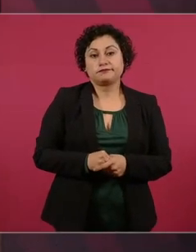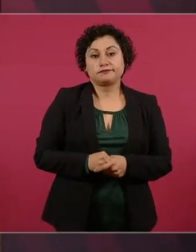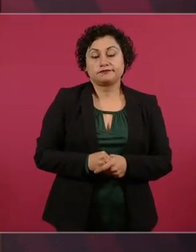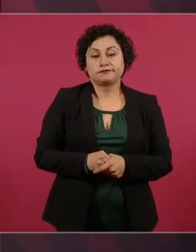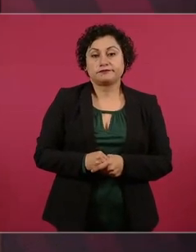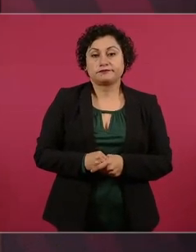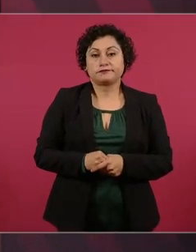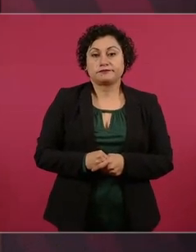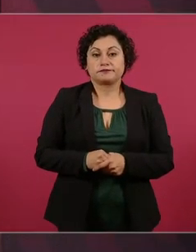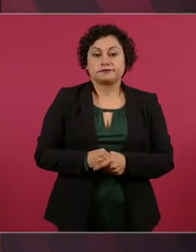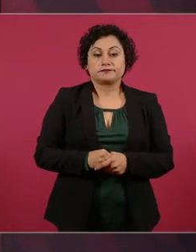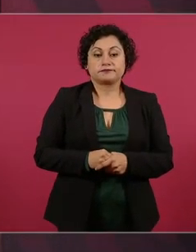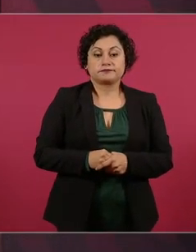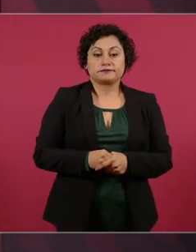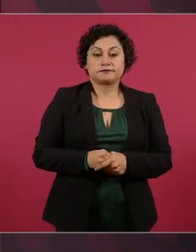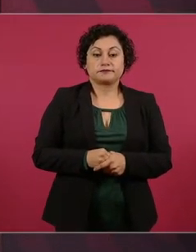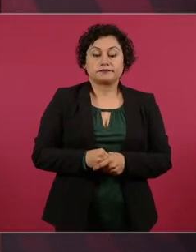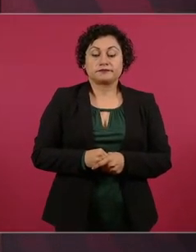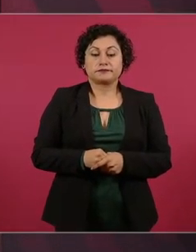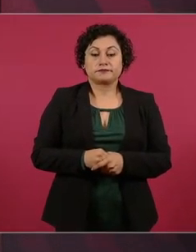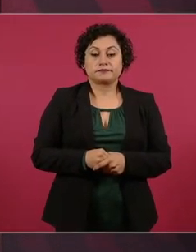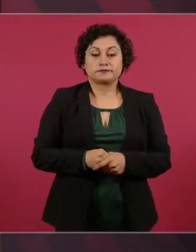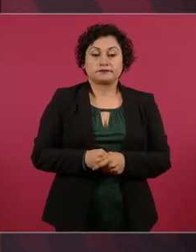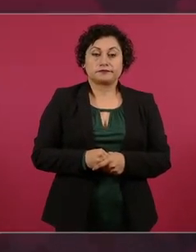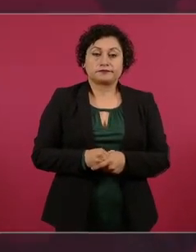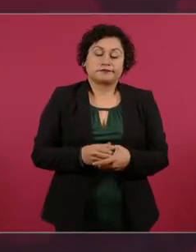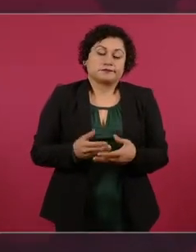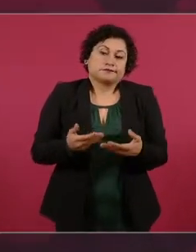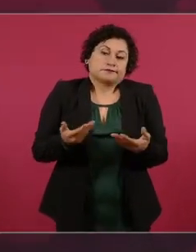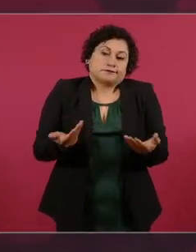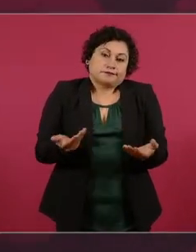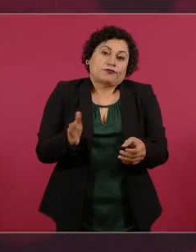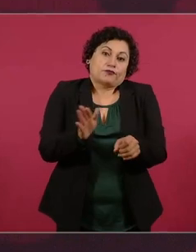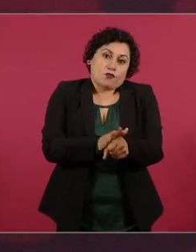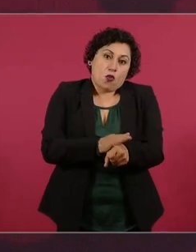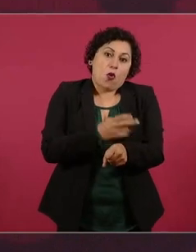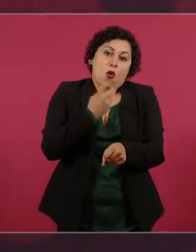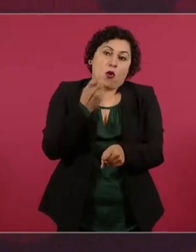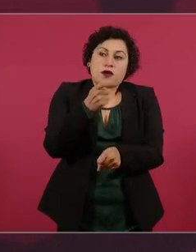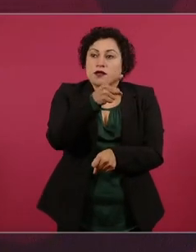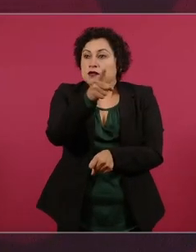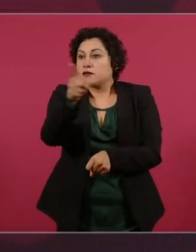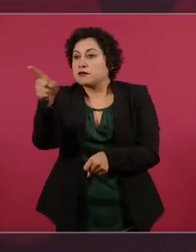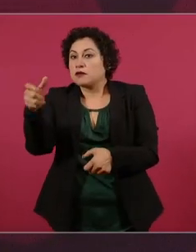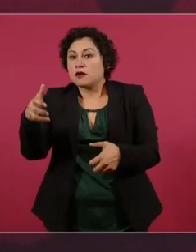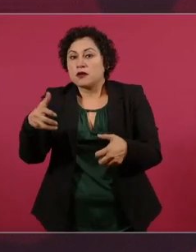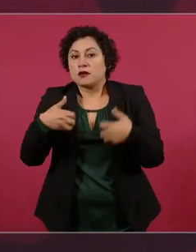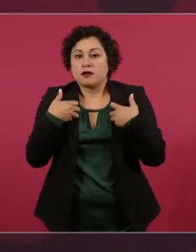Entiendo que están molestos, ¿no?